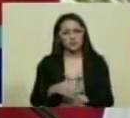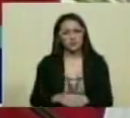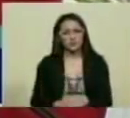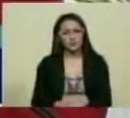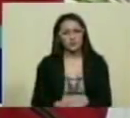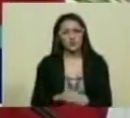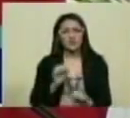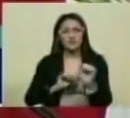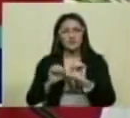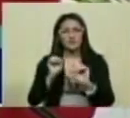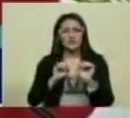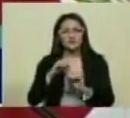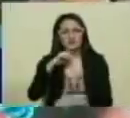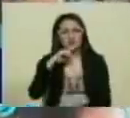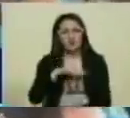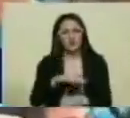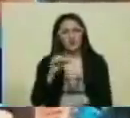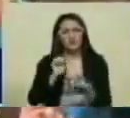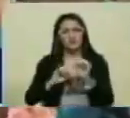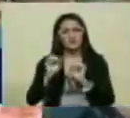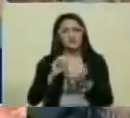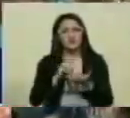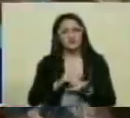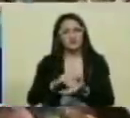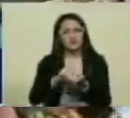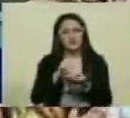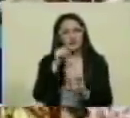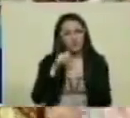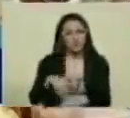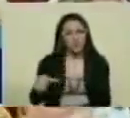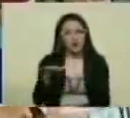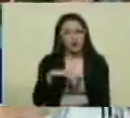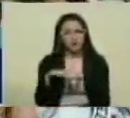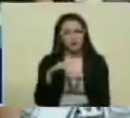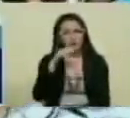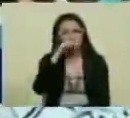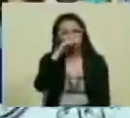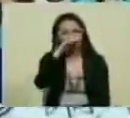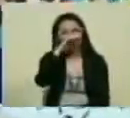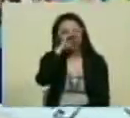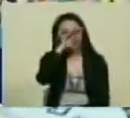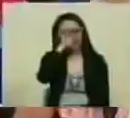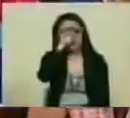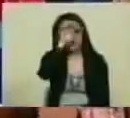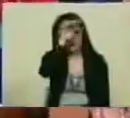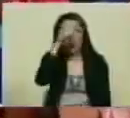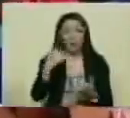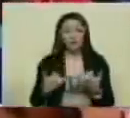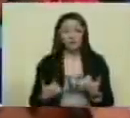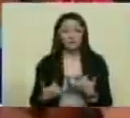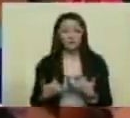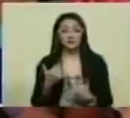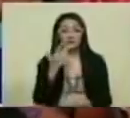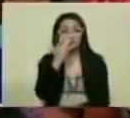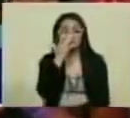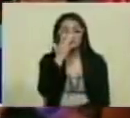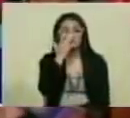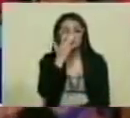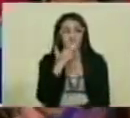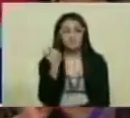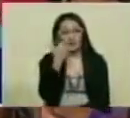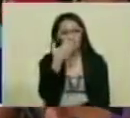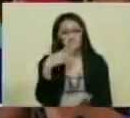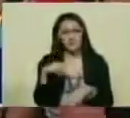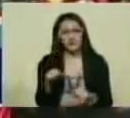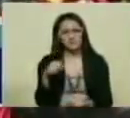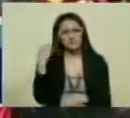en defensa de nuestra historia, en defensa de la dignidad de los pueblos. Hoy, más que nunca, el imperialismo